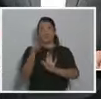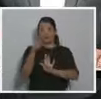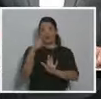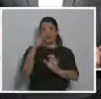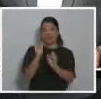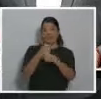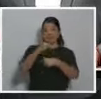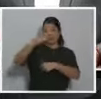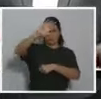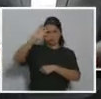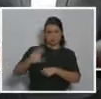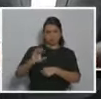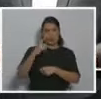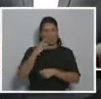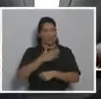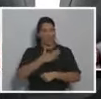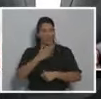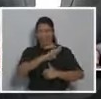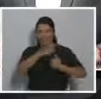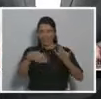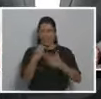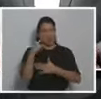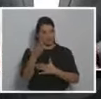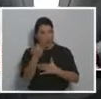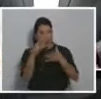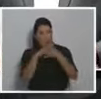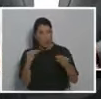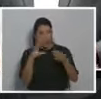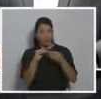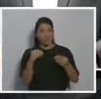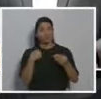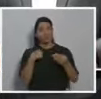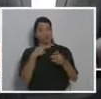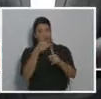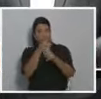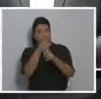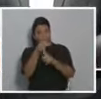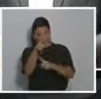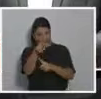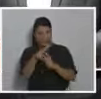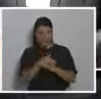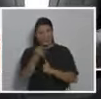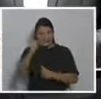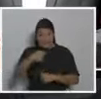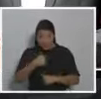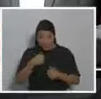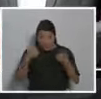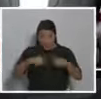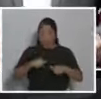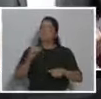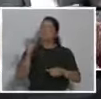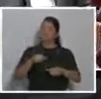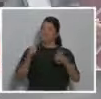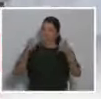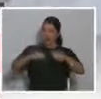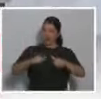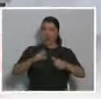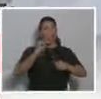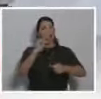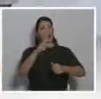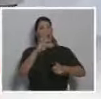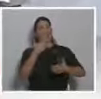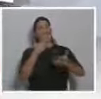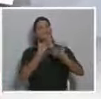Lo dé por usted, lo dé todo por usted, cuéntenos. Bueno, ¿sería usted entonces? Sí, ¿le parece? Me parece. Ay,